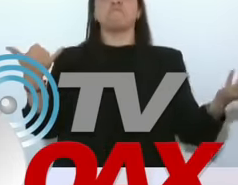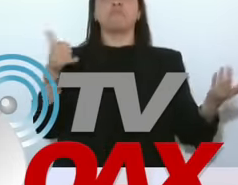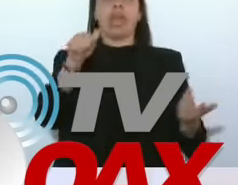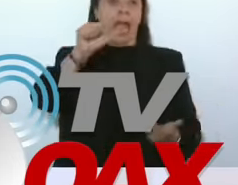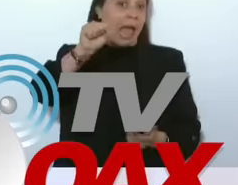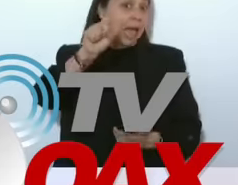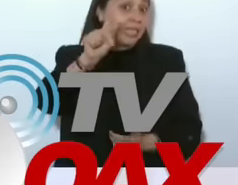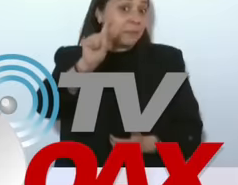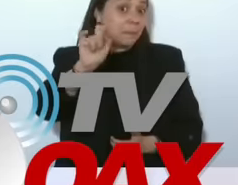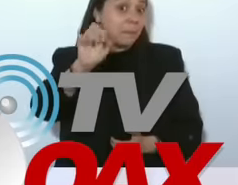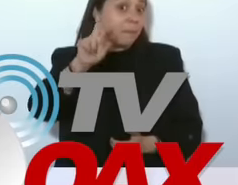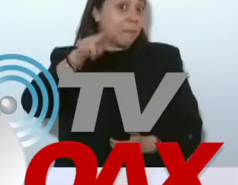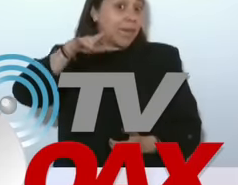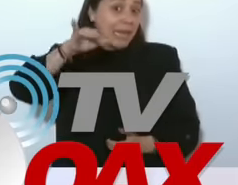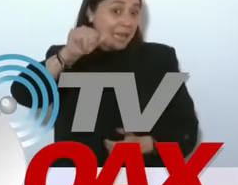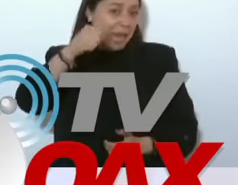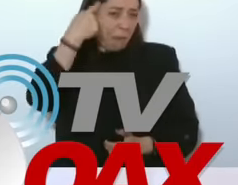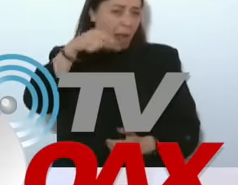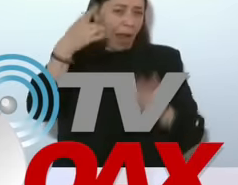aspirina?